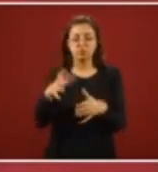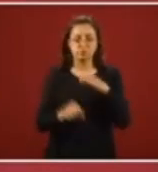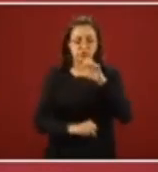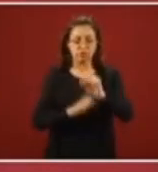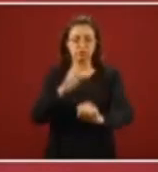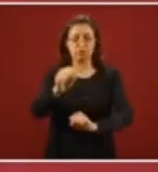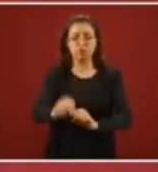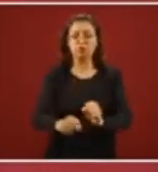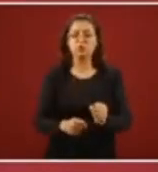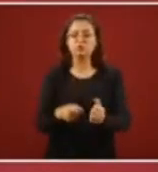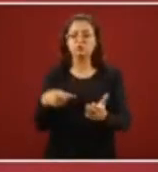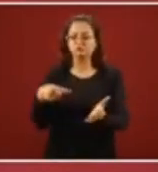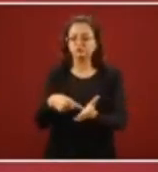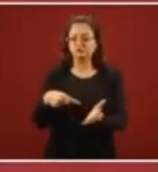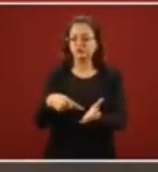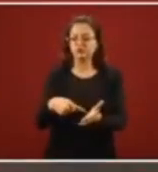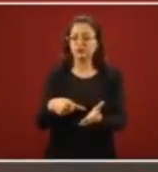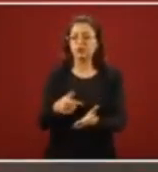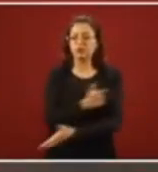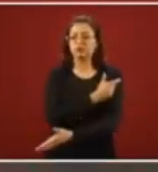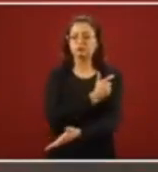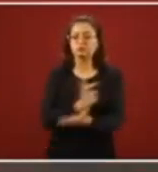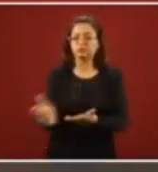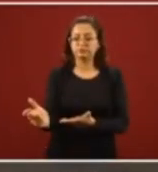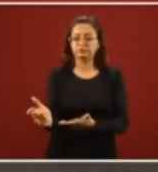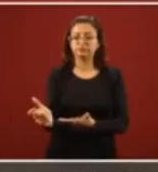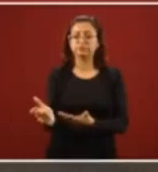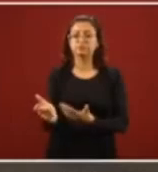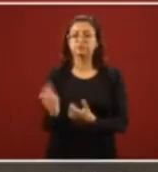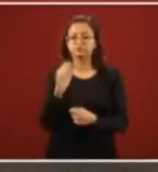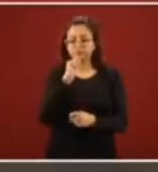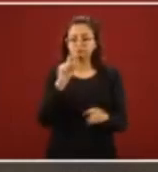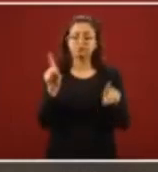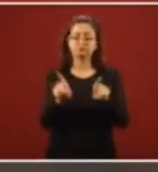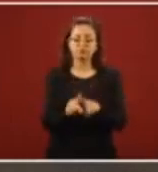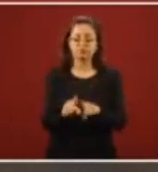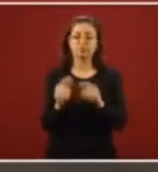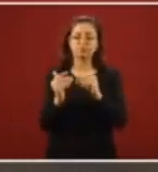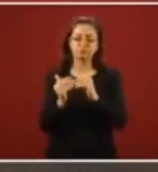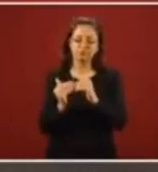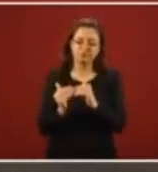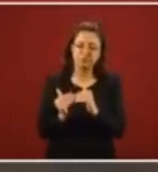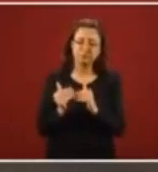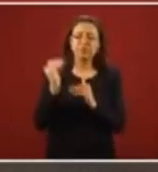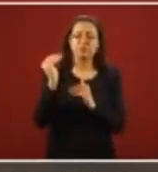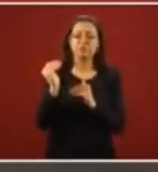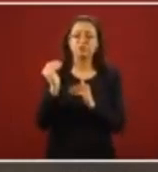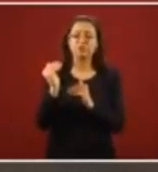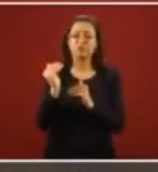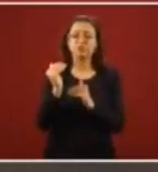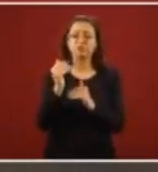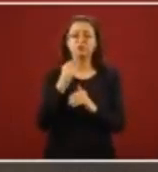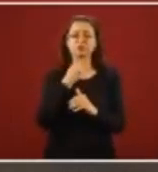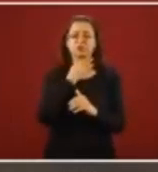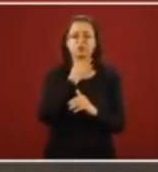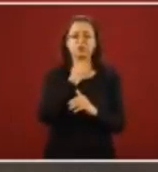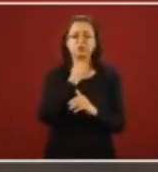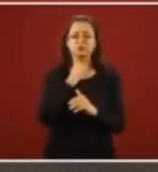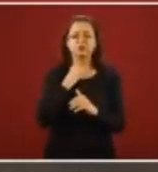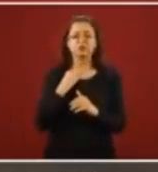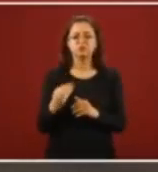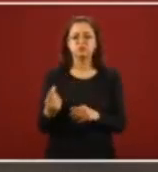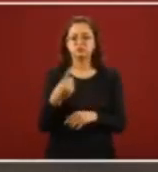van a recibir, van a tener, creo que son como ciento